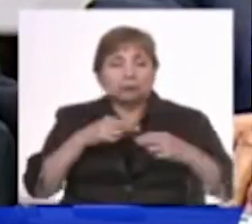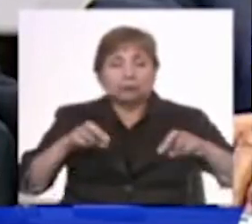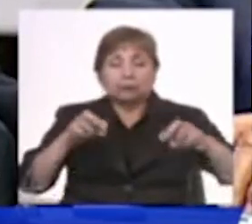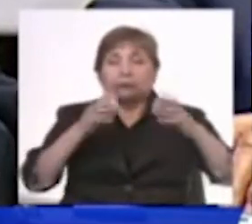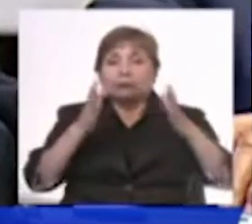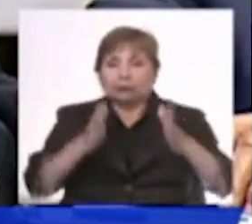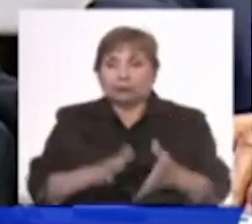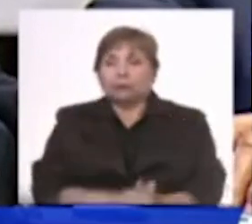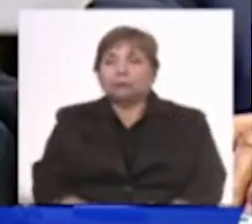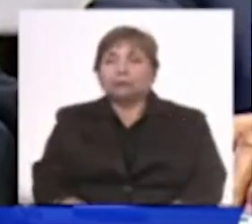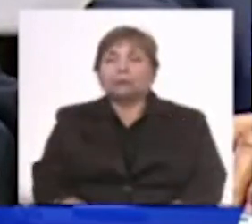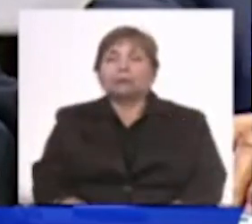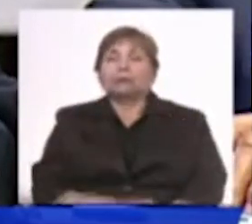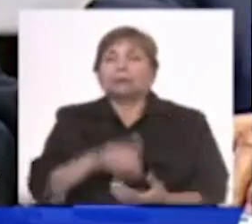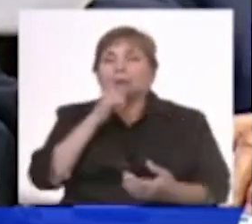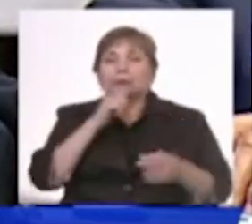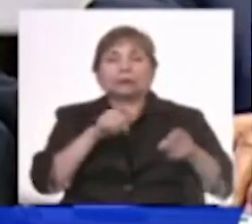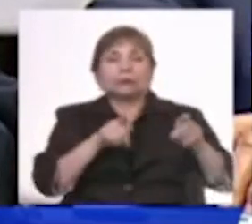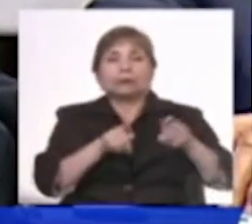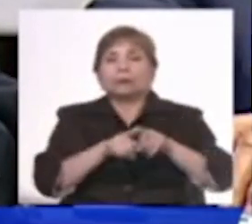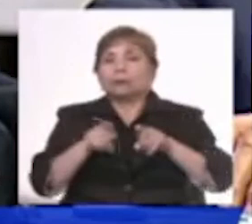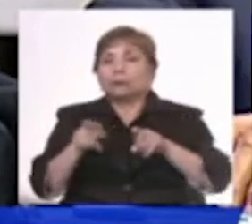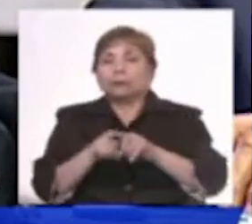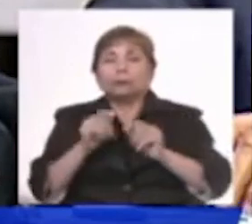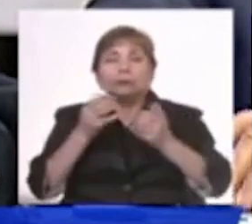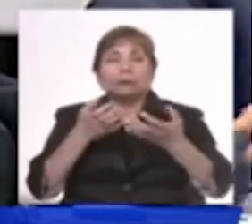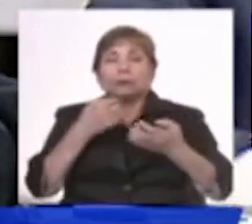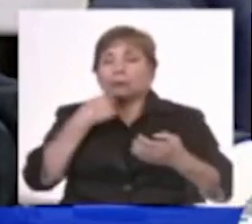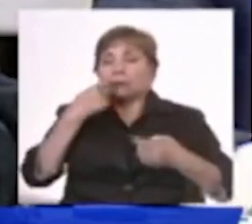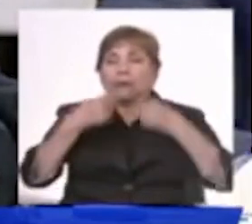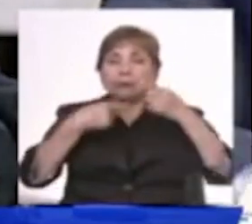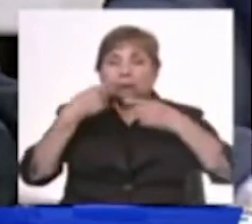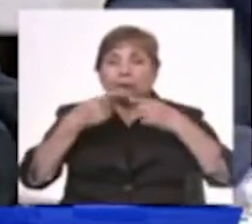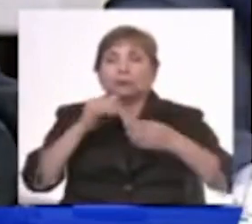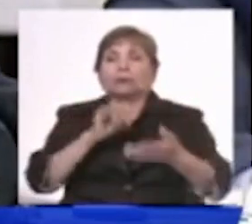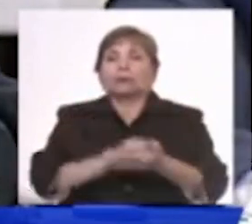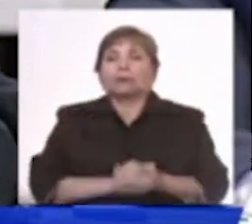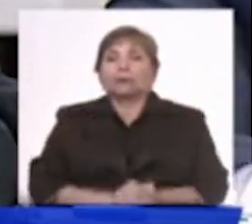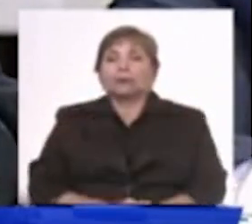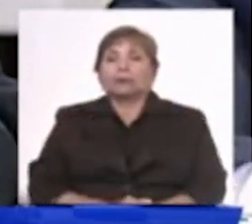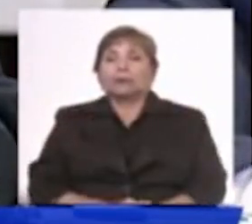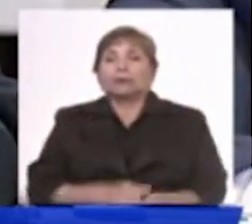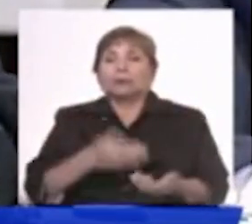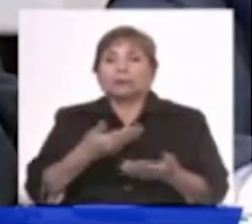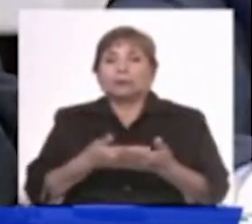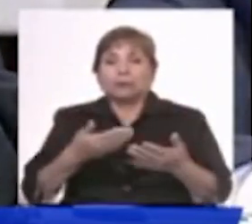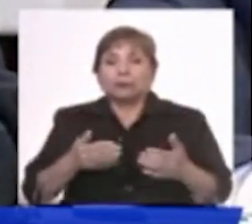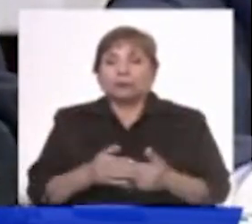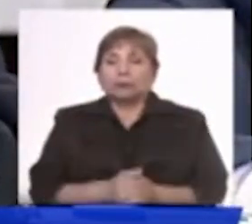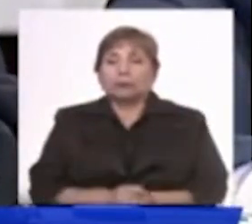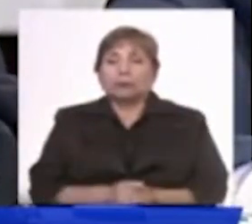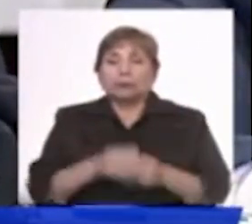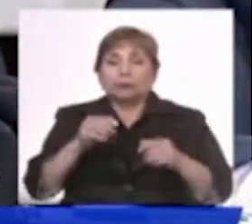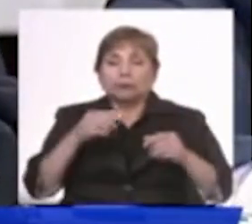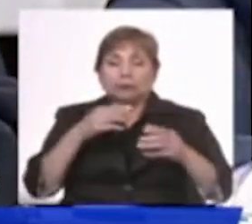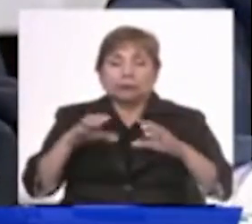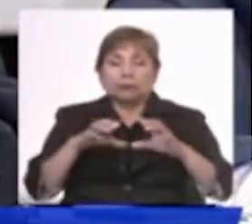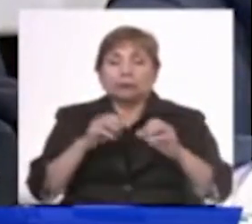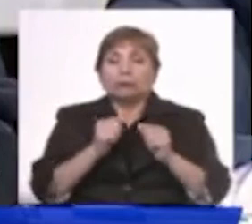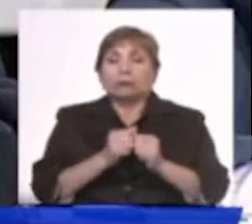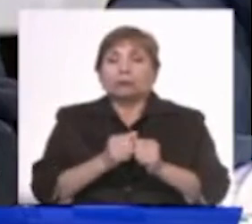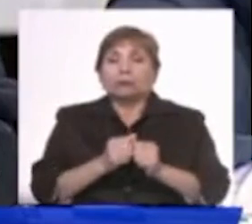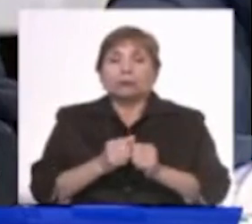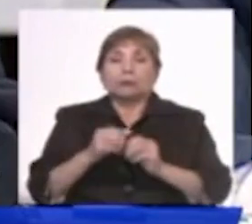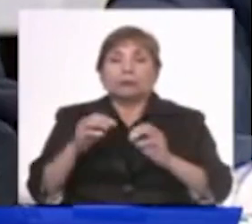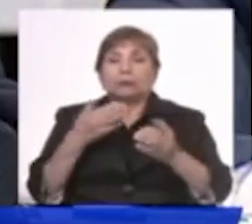parlamentario. Asimismo, quería manifestarle de que esta es una actividad que se